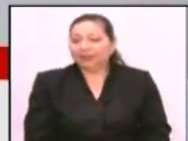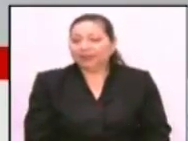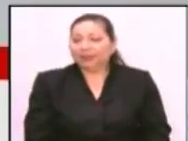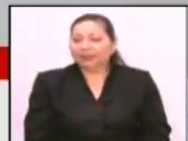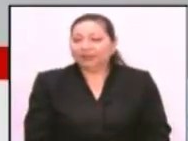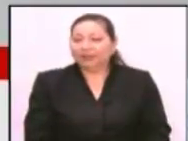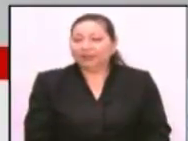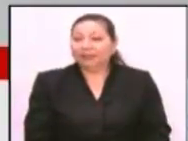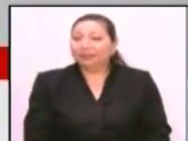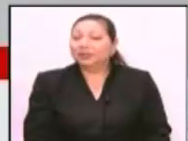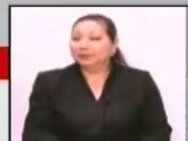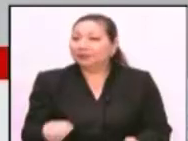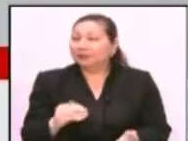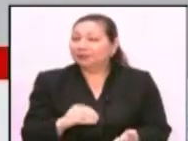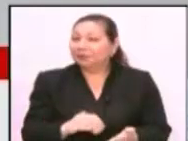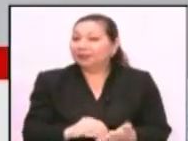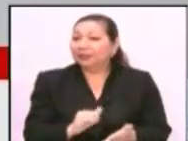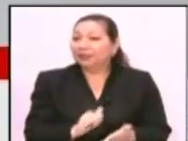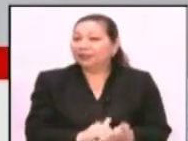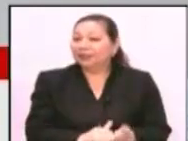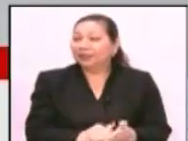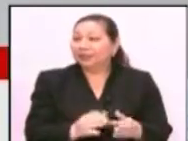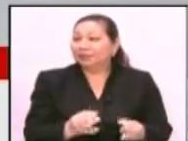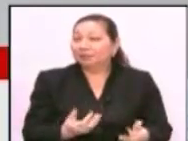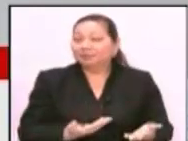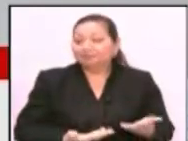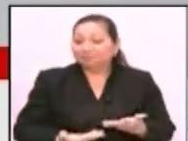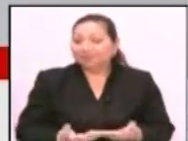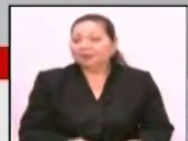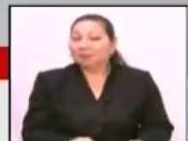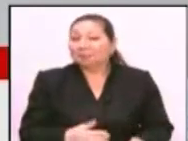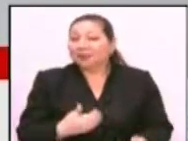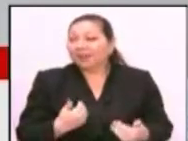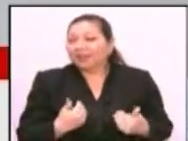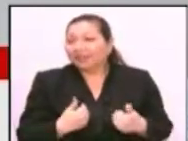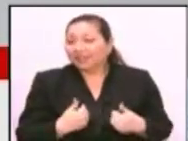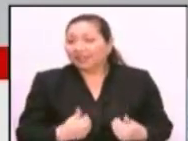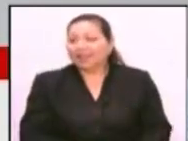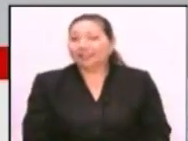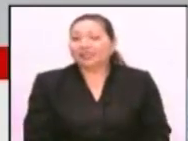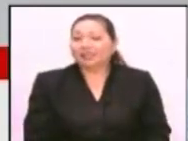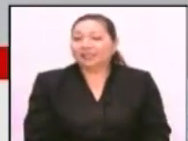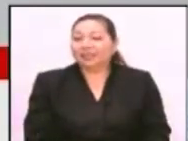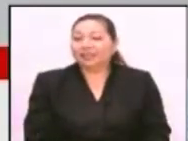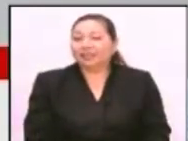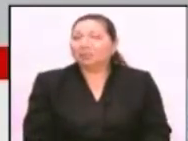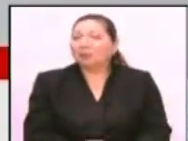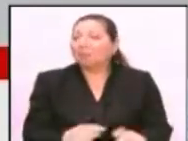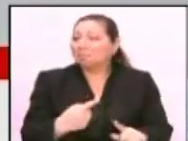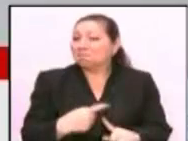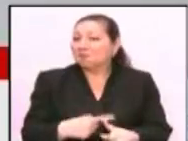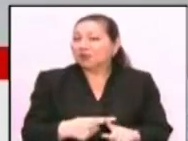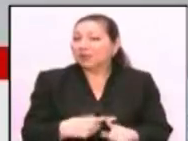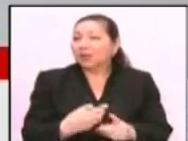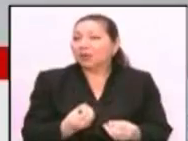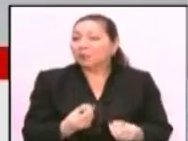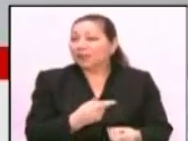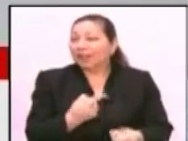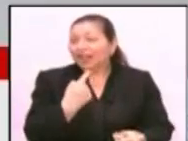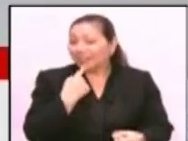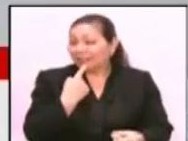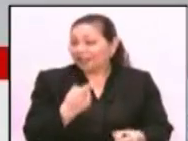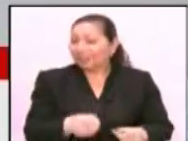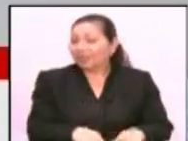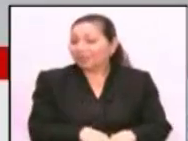una adicional finalmente a lo que realmente se invirtió. Entonces puede tener así como elementos positivos, por supuesto, como los que usted ha